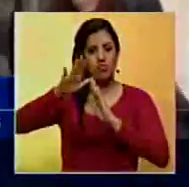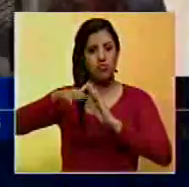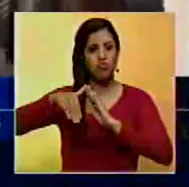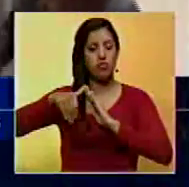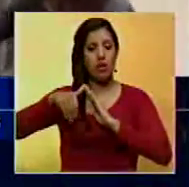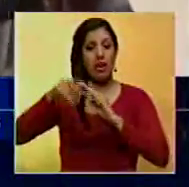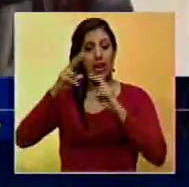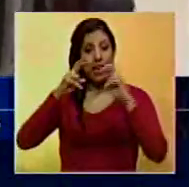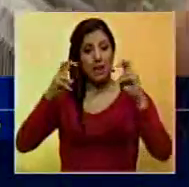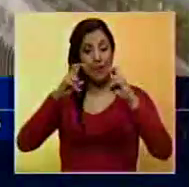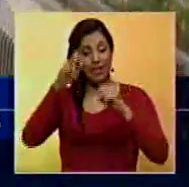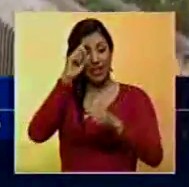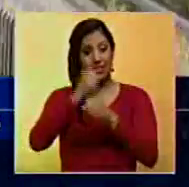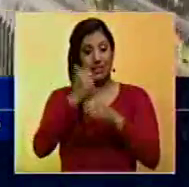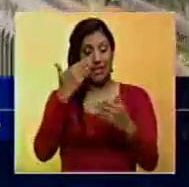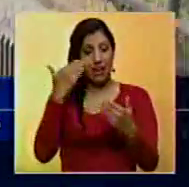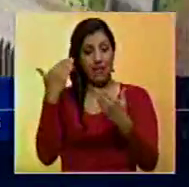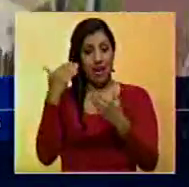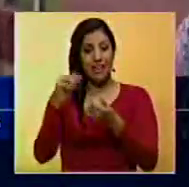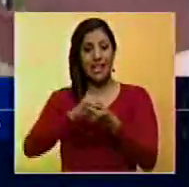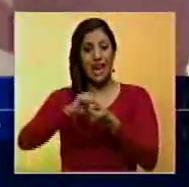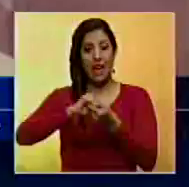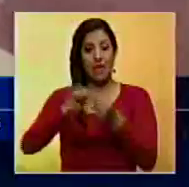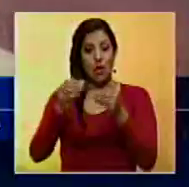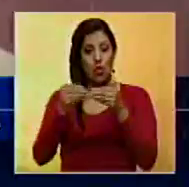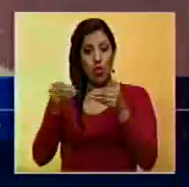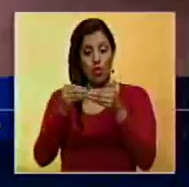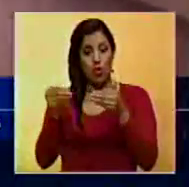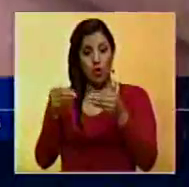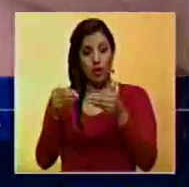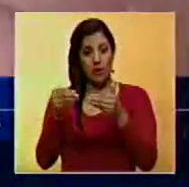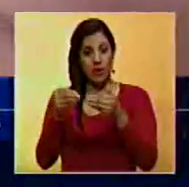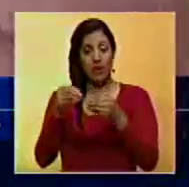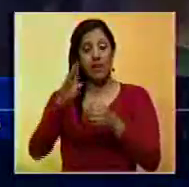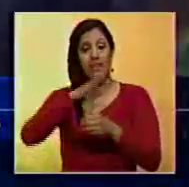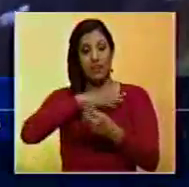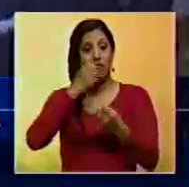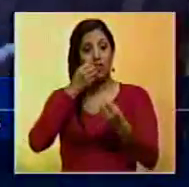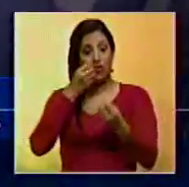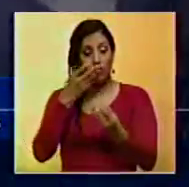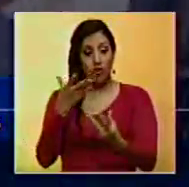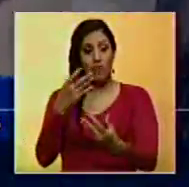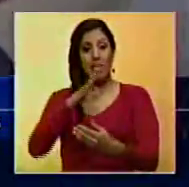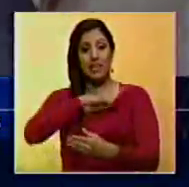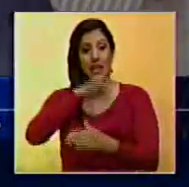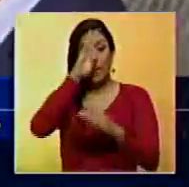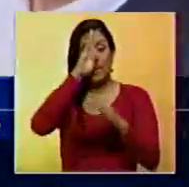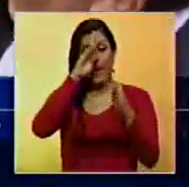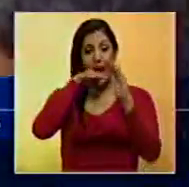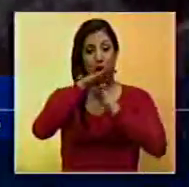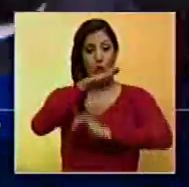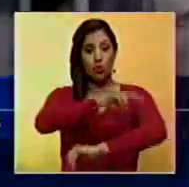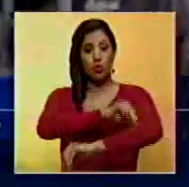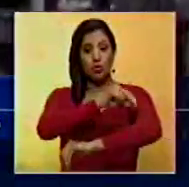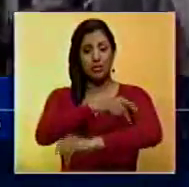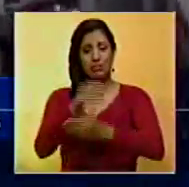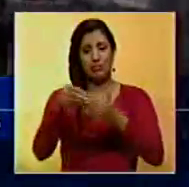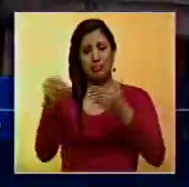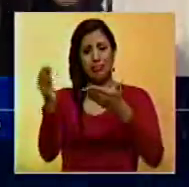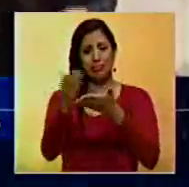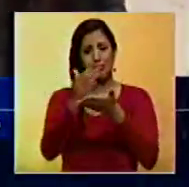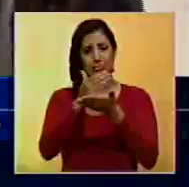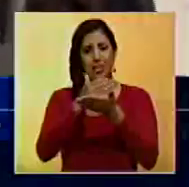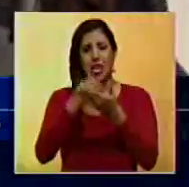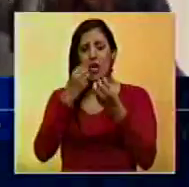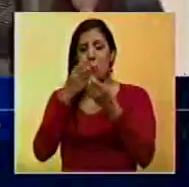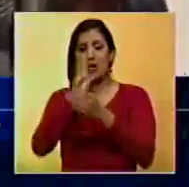investigadores de la operación la baja está en curitiba santana admitió que tiene cuentas bancarias suizas que no declaró a la